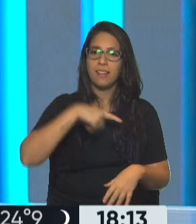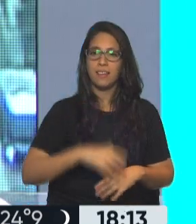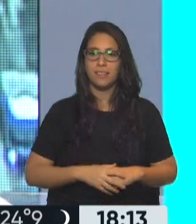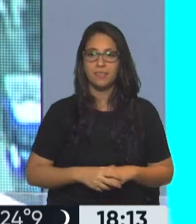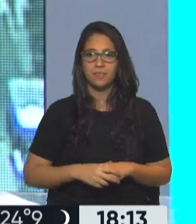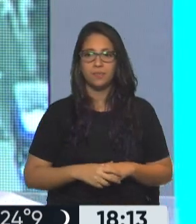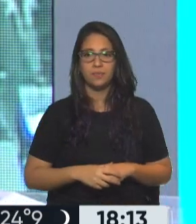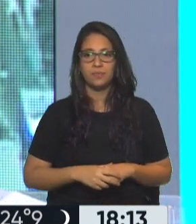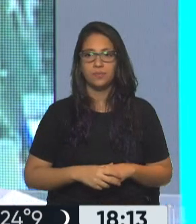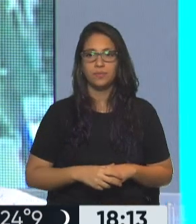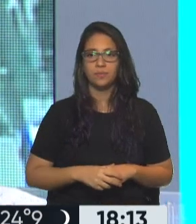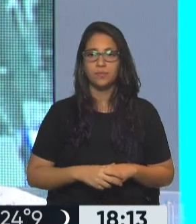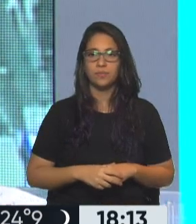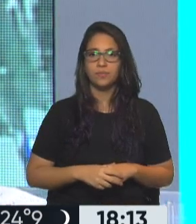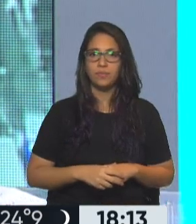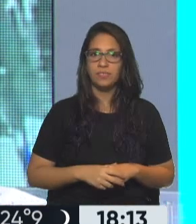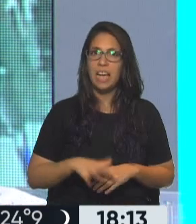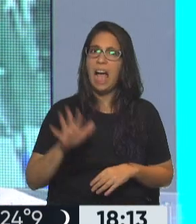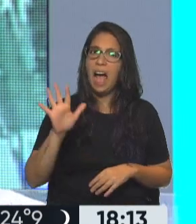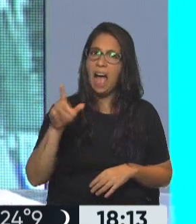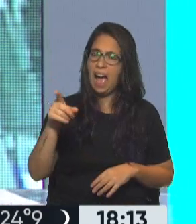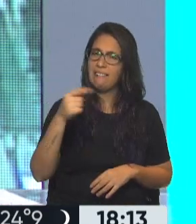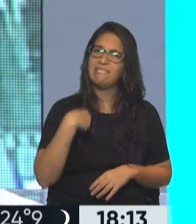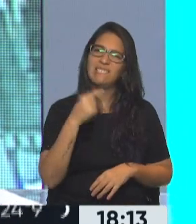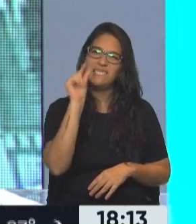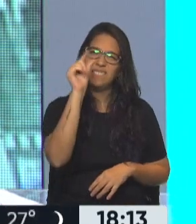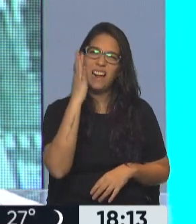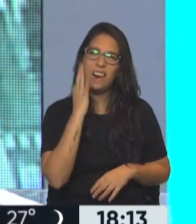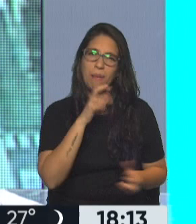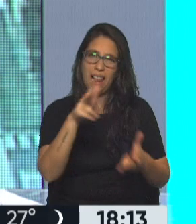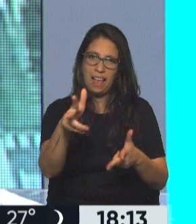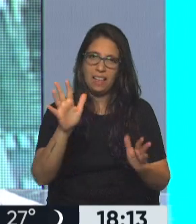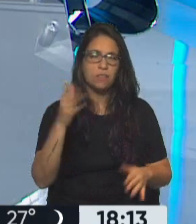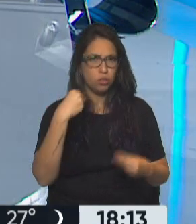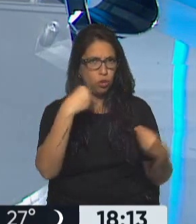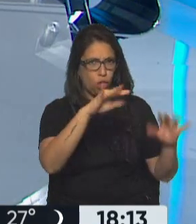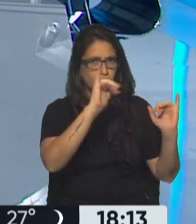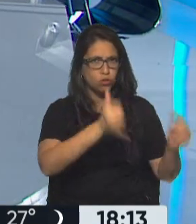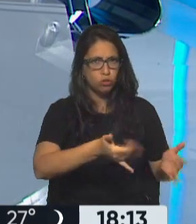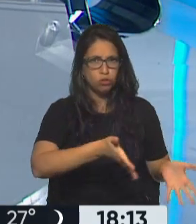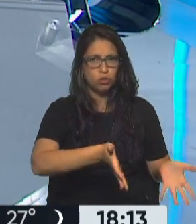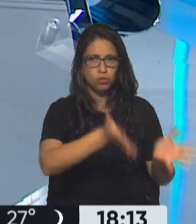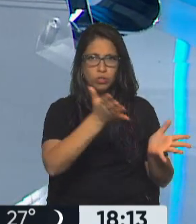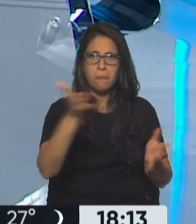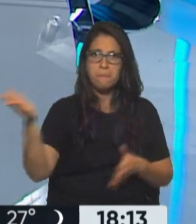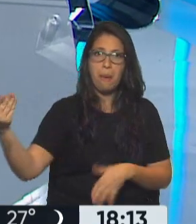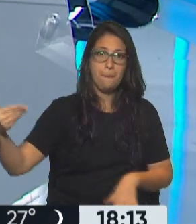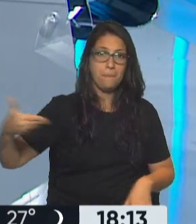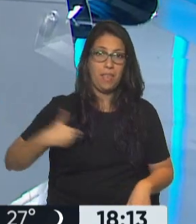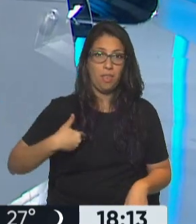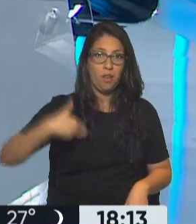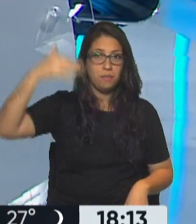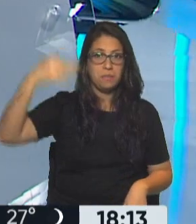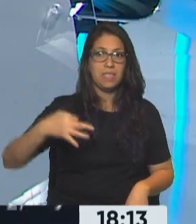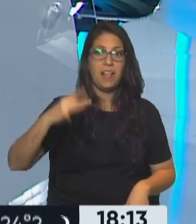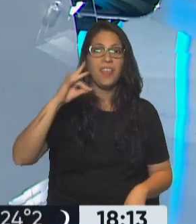lo de Eliach. Sí, vine por acá. Déjame comentar algo de esto. No solo te voy a dejar, sino me pidió especialmente